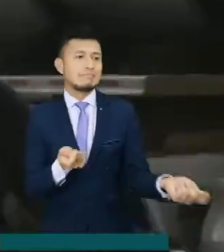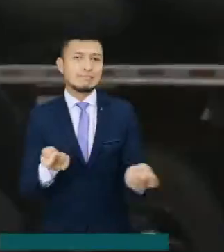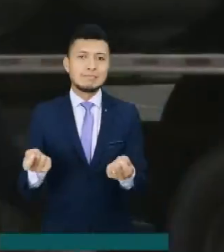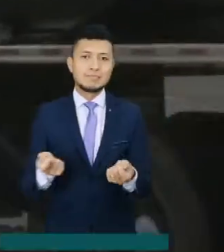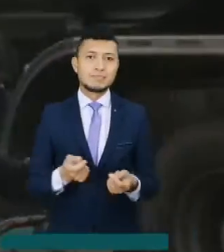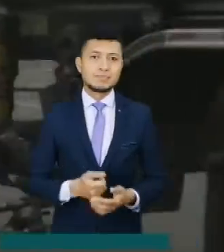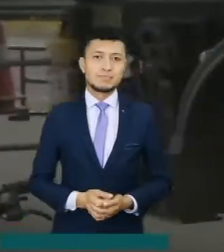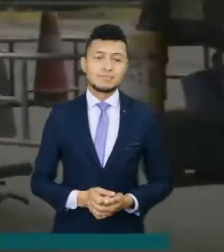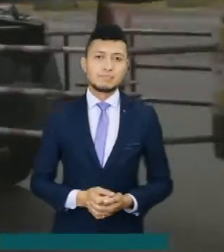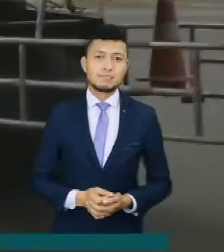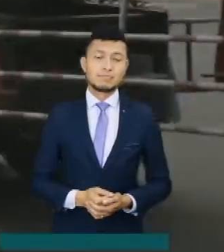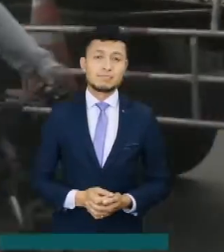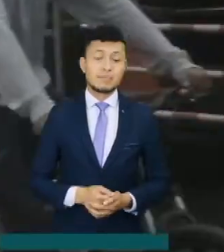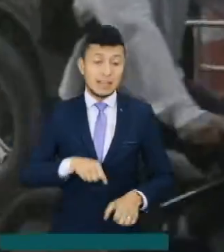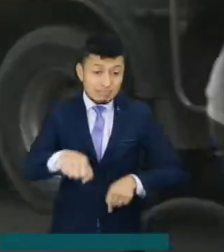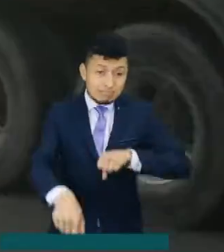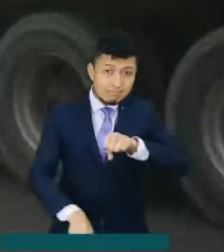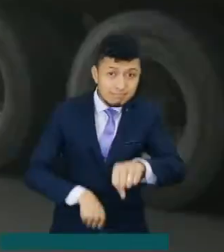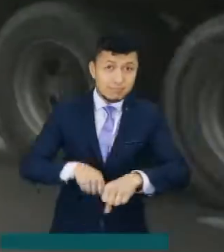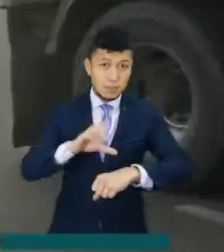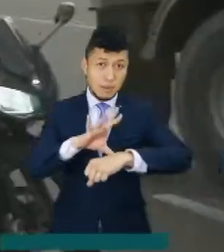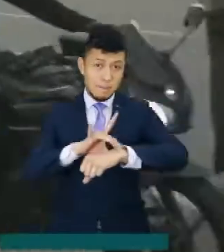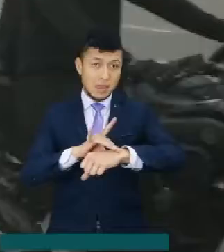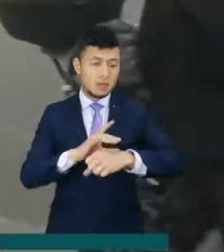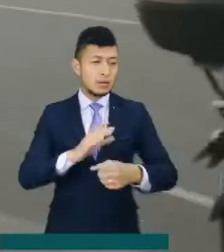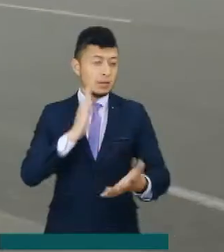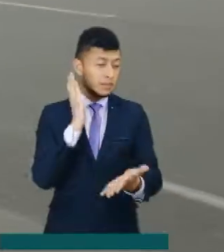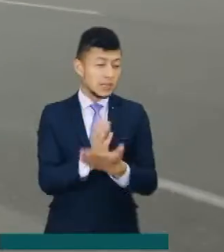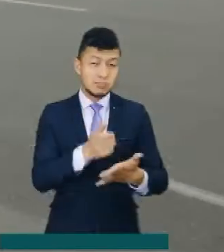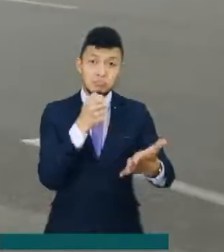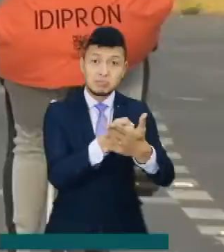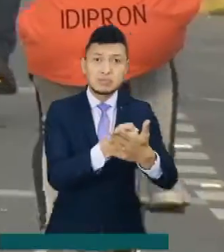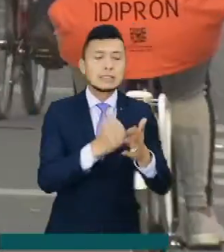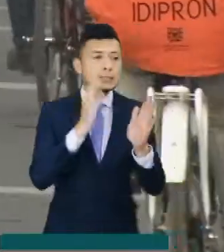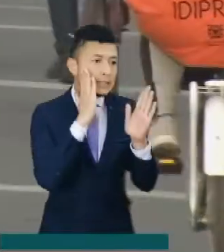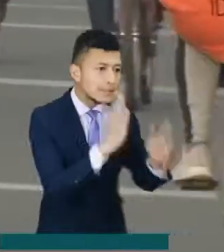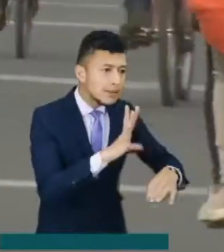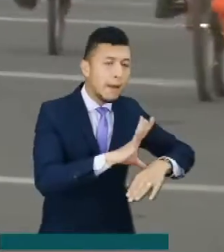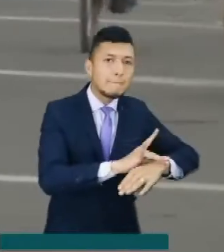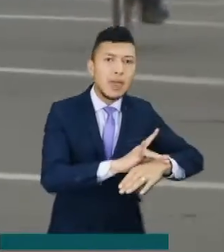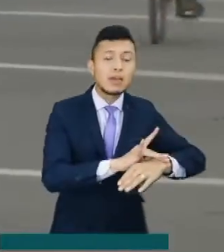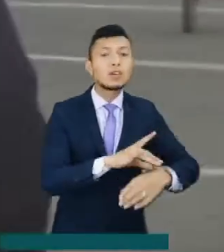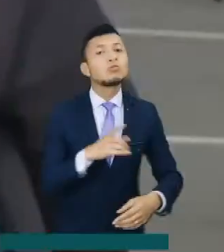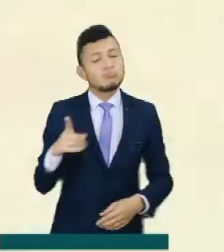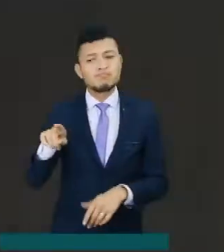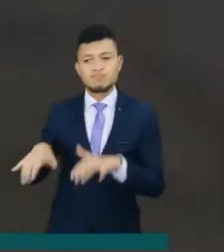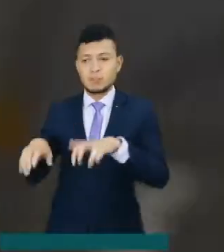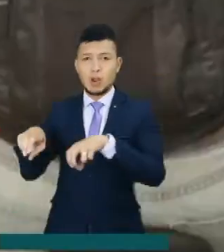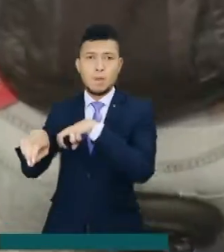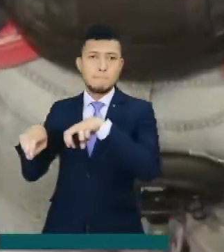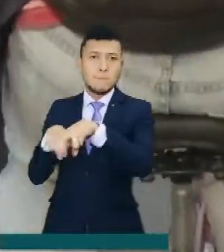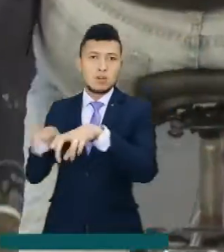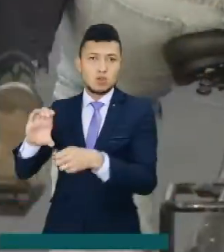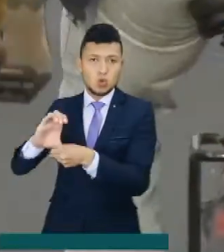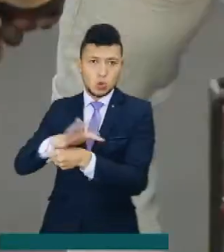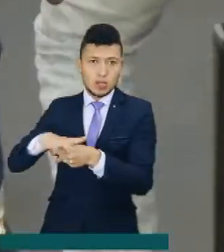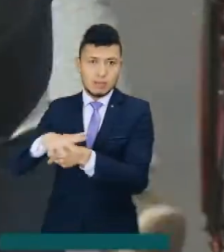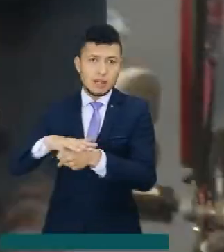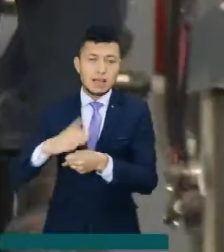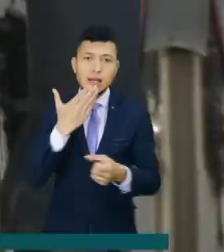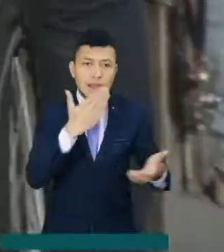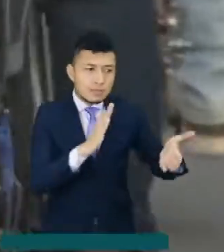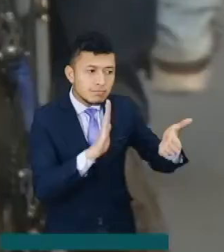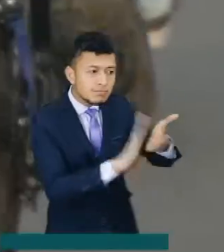Para mejorar la atención médica de los ciclistas que se ven involucrados en siniestros viales, la Secretaría de Movilidad de Cundinamarca está entregando